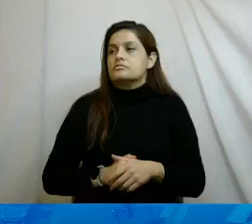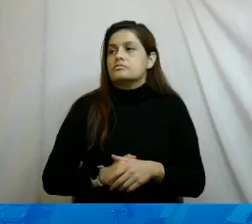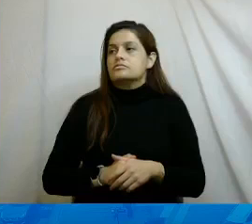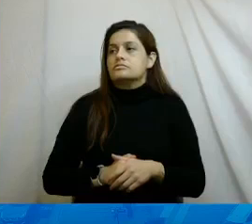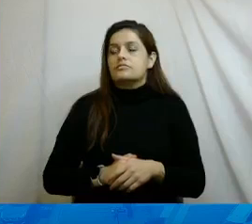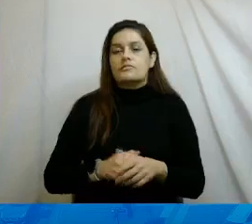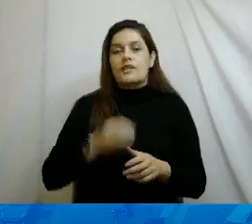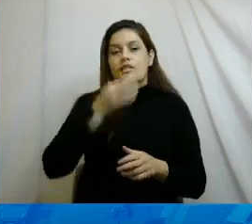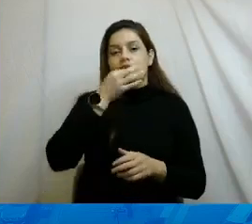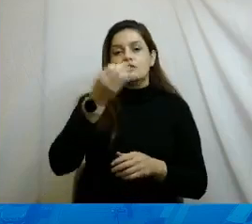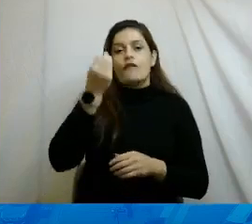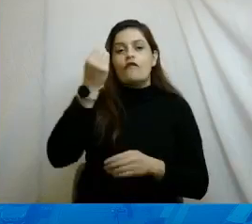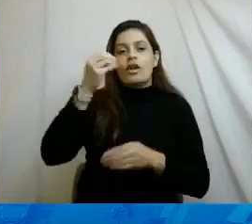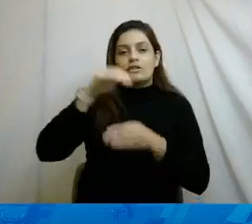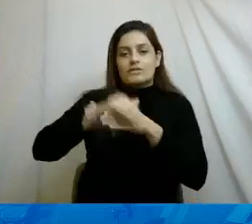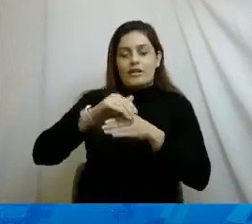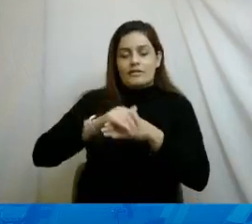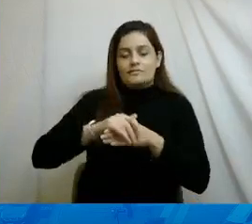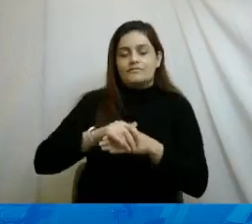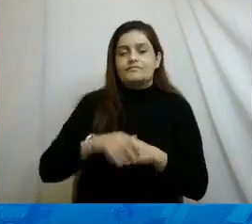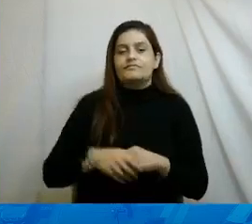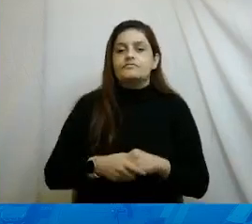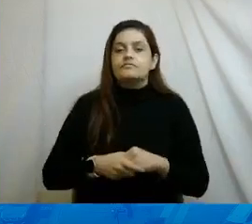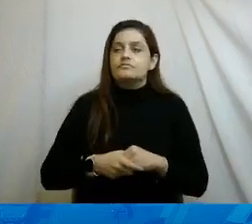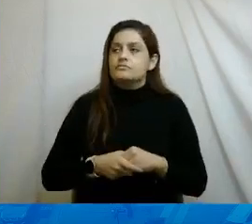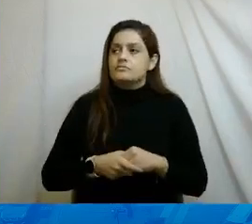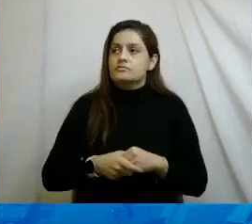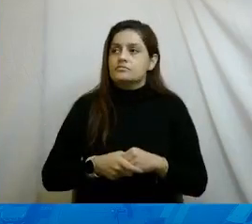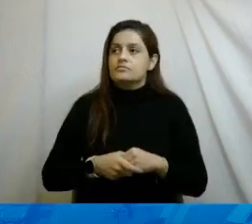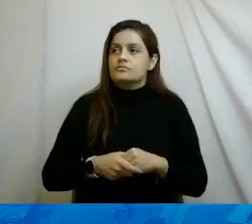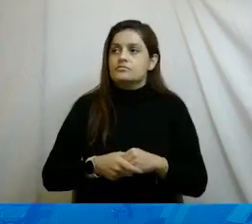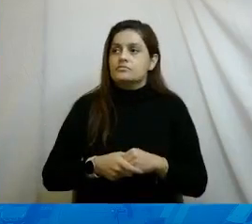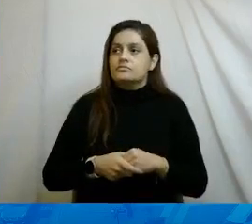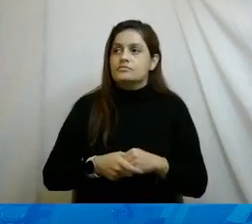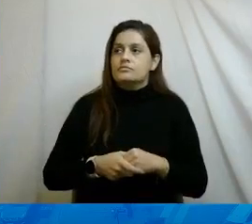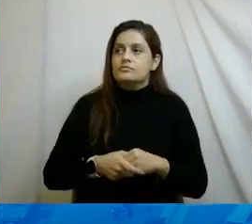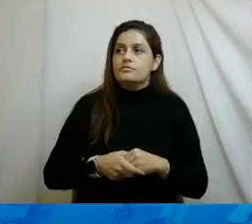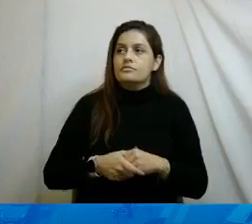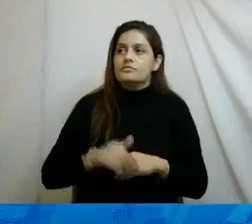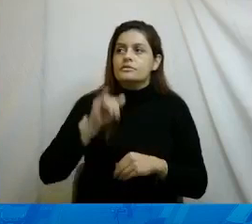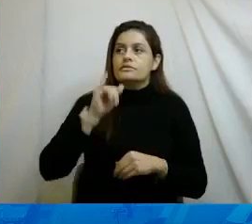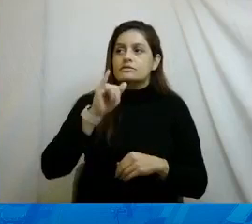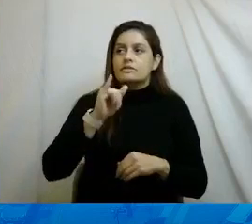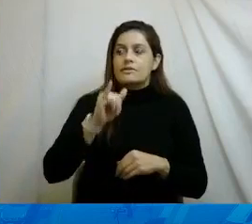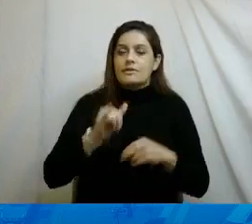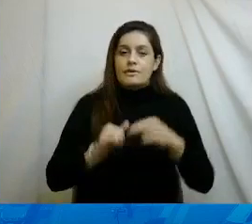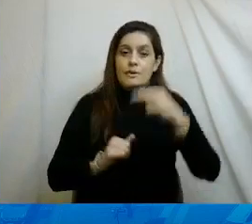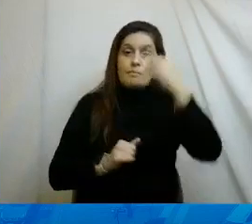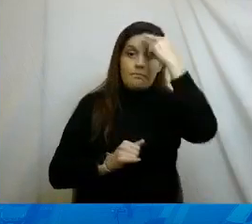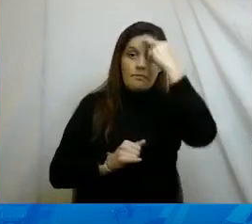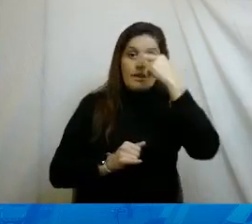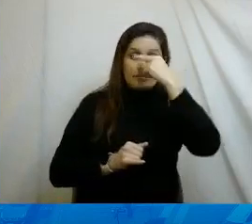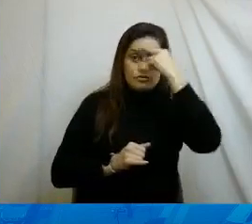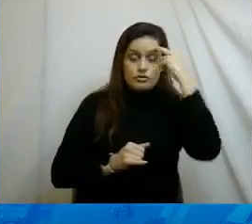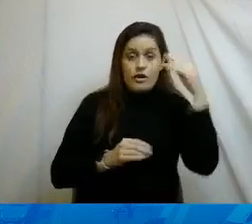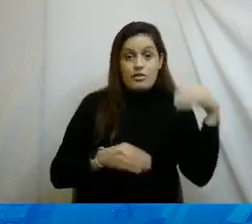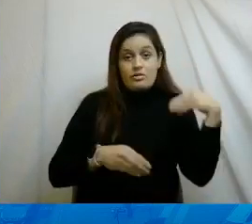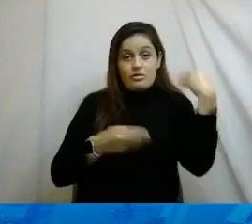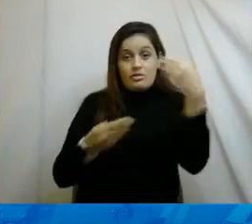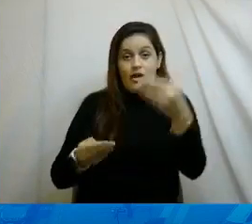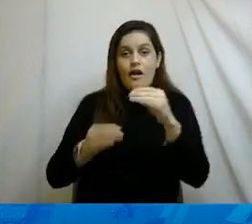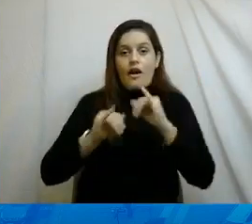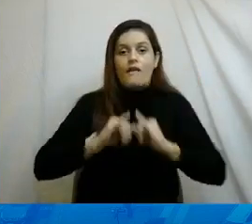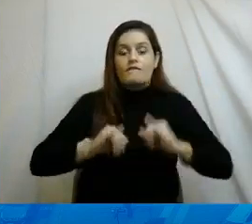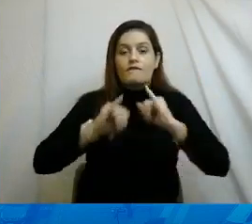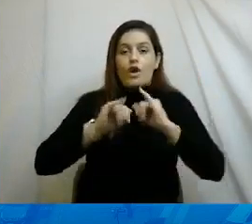Buenas tardes nuevamente. Sí, complemento lo que señala la alcaldesa, que a ver, en marzo se entrega el informe de control que cierra